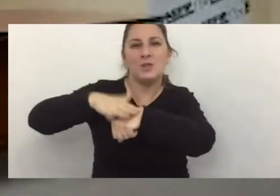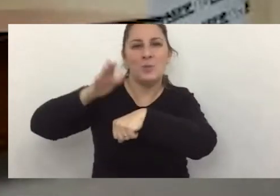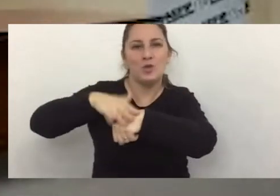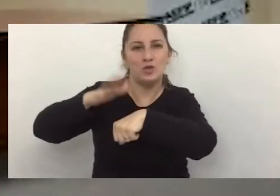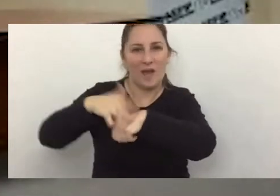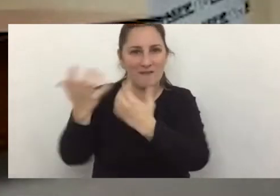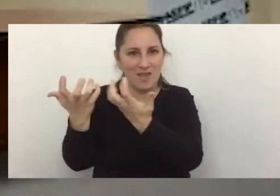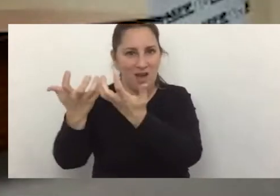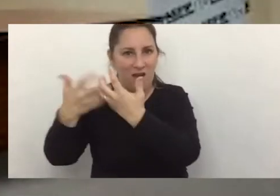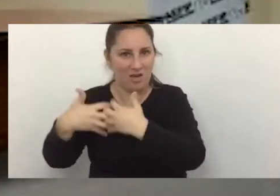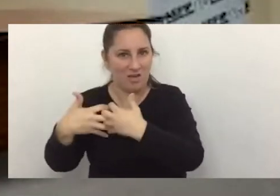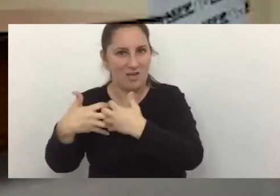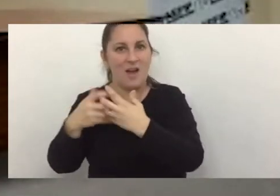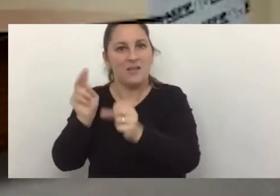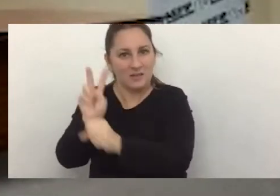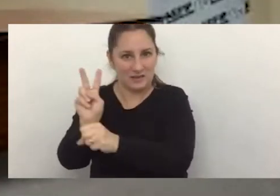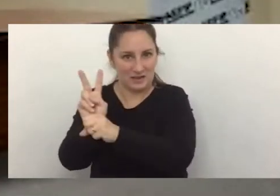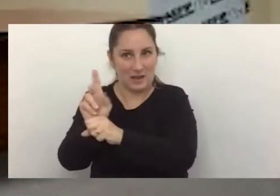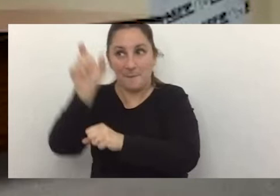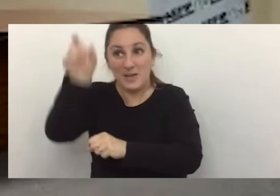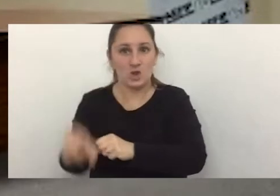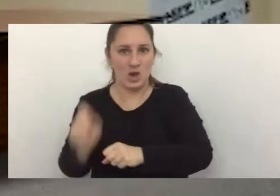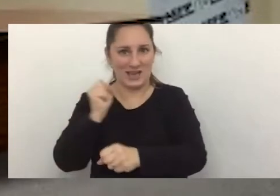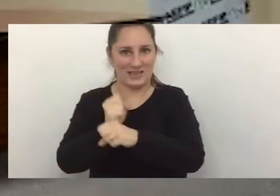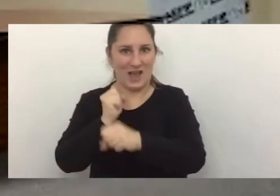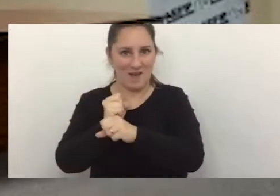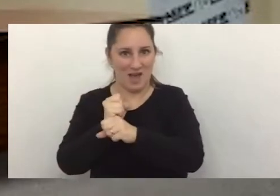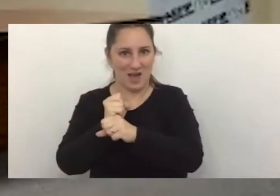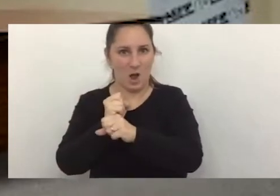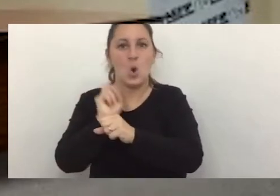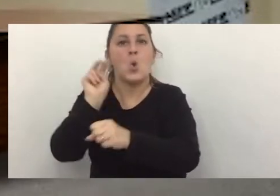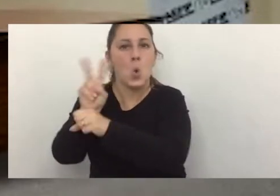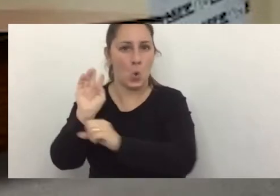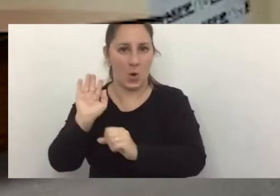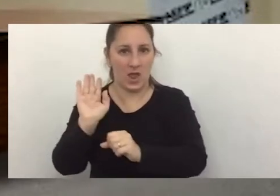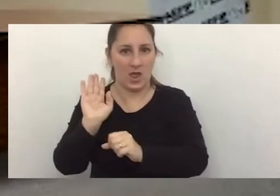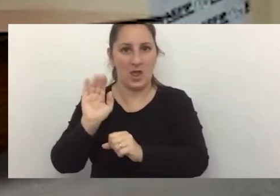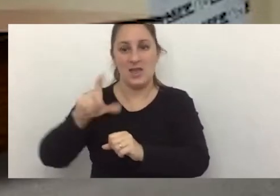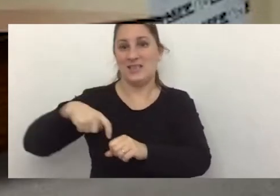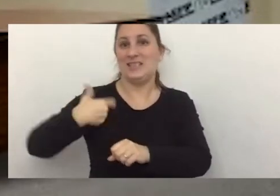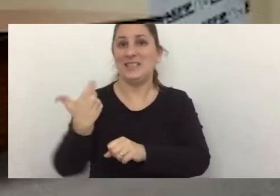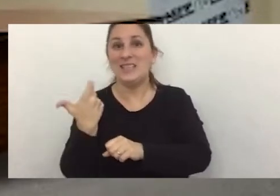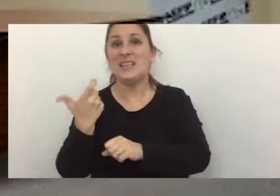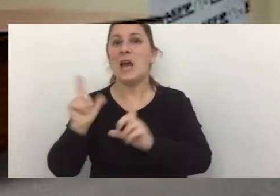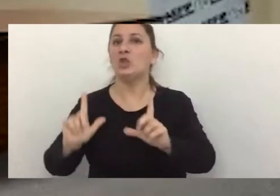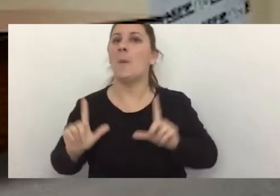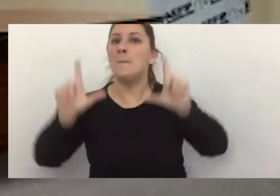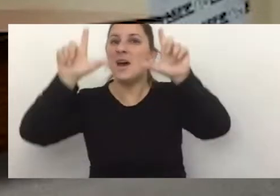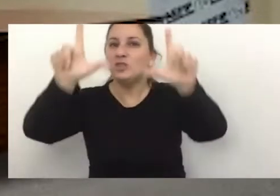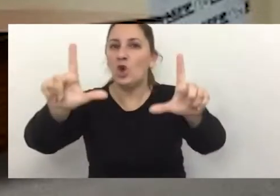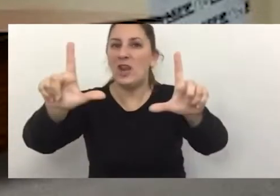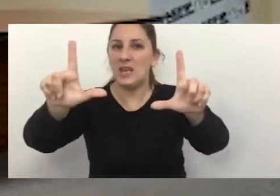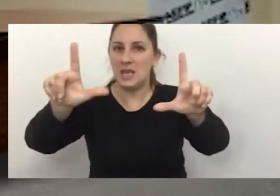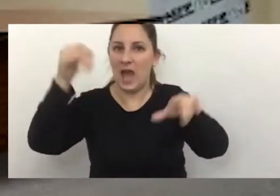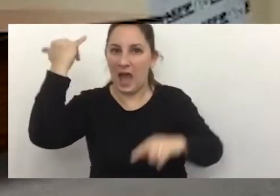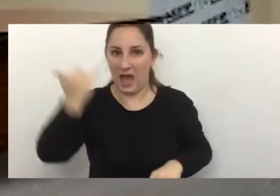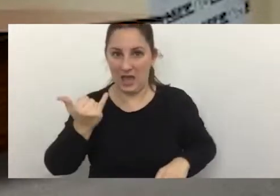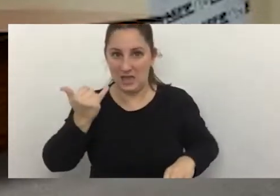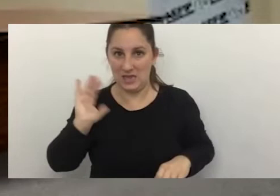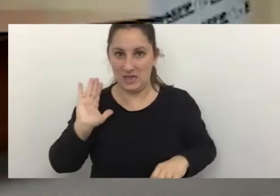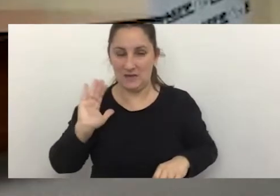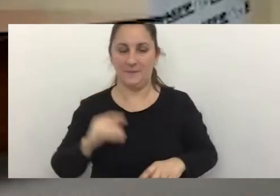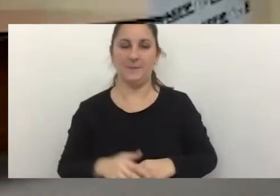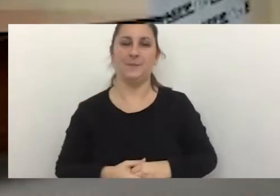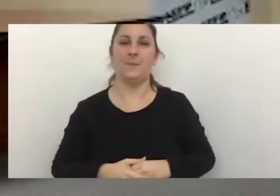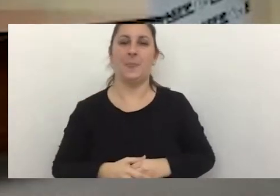O sea, una tutela al trabajador. Y a los sindicatos con personería y sin personería. Porque